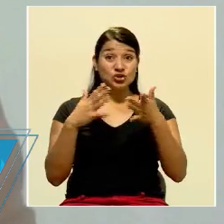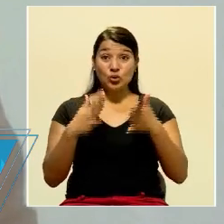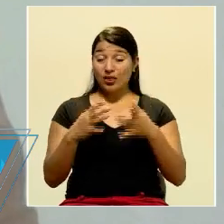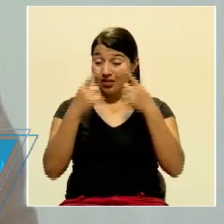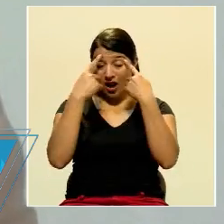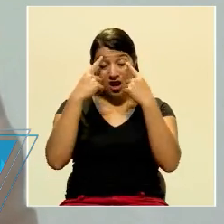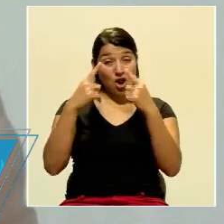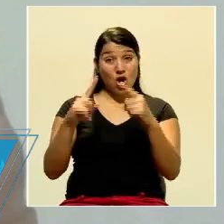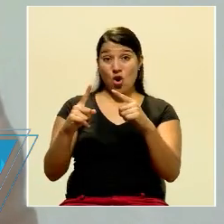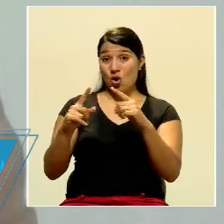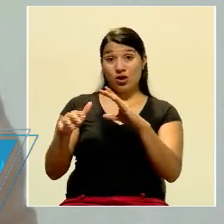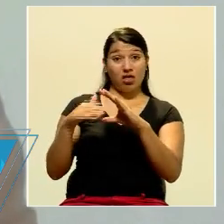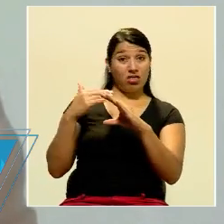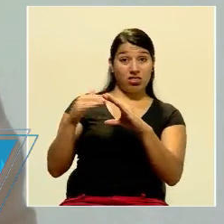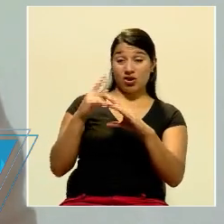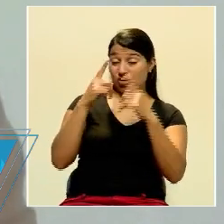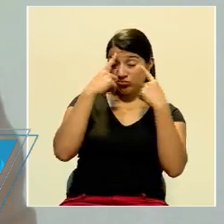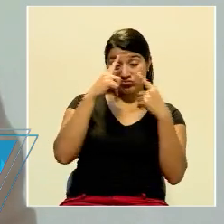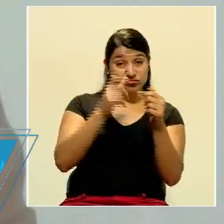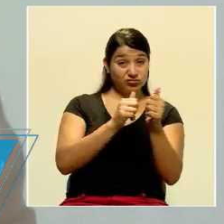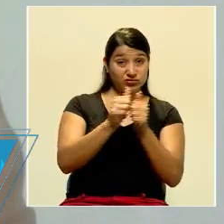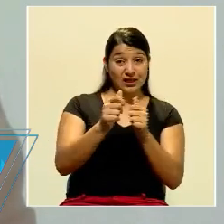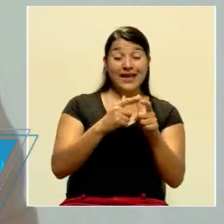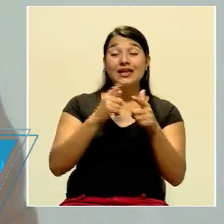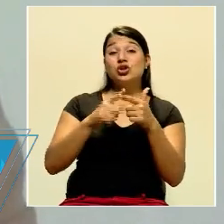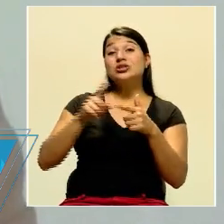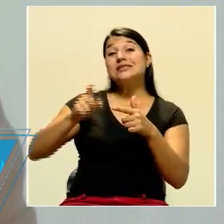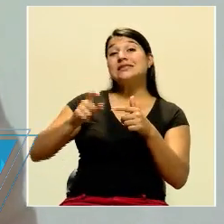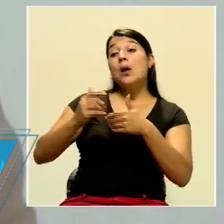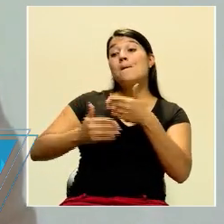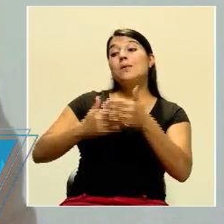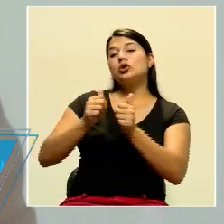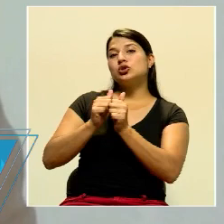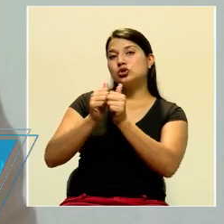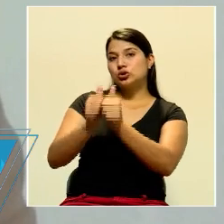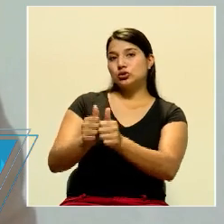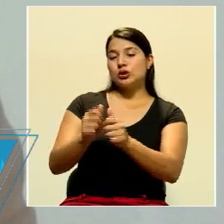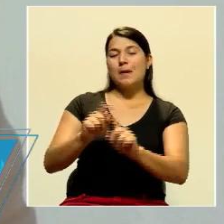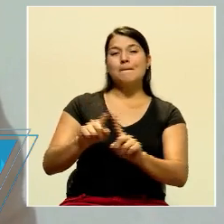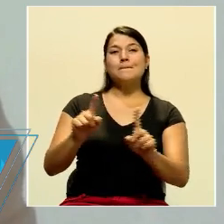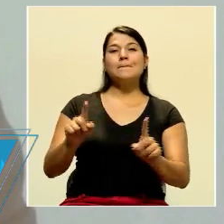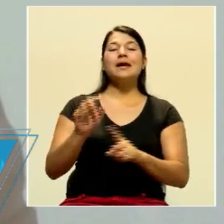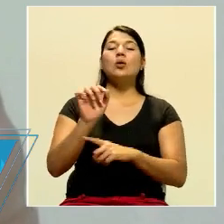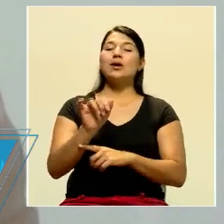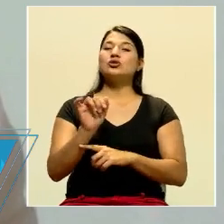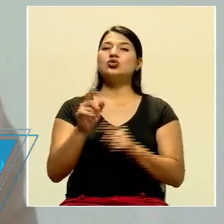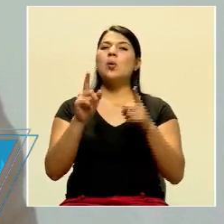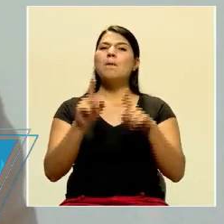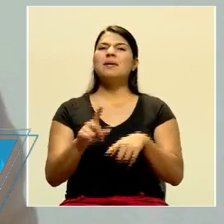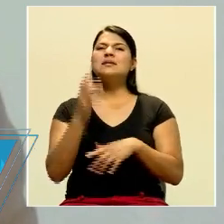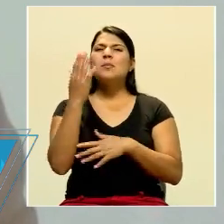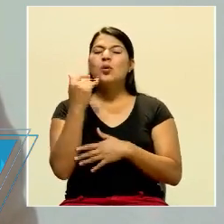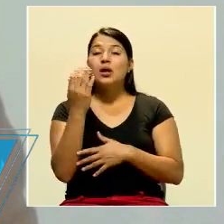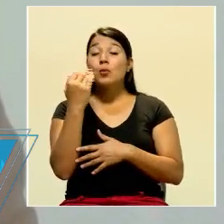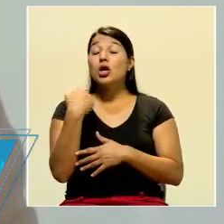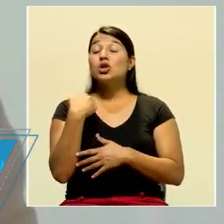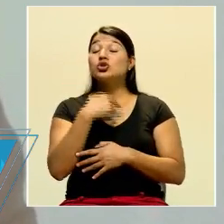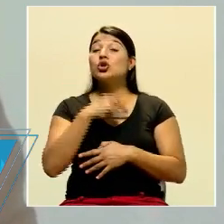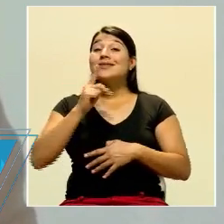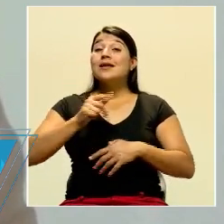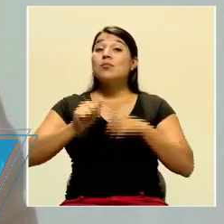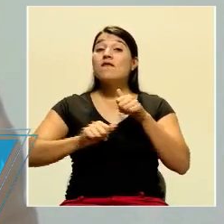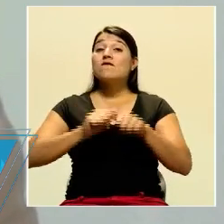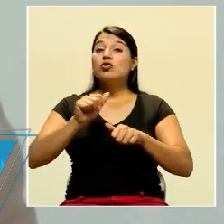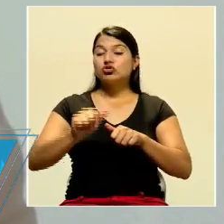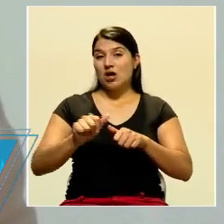ese nivel va a tener un proceso de acompañamiento, pero esto pasa, don Ernesto, y a la audiencia, porque tenemos que hacer un esfuerzo